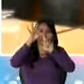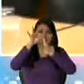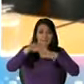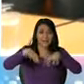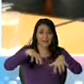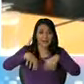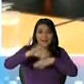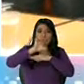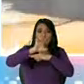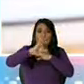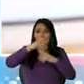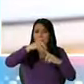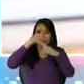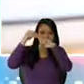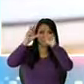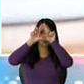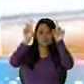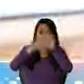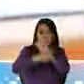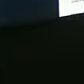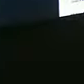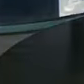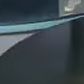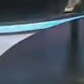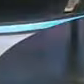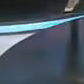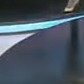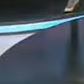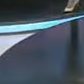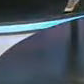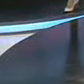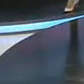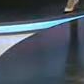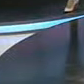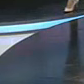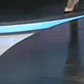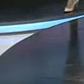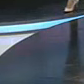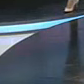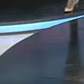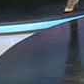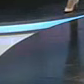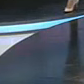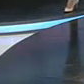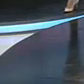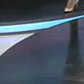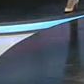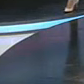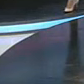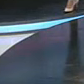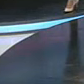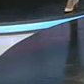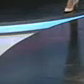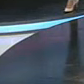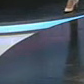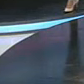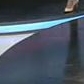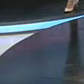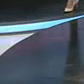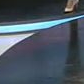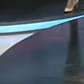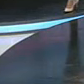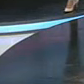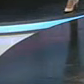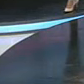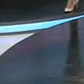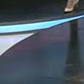en el Ecuador, una de las principales, la francesa, es... Gracias, mi querida Ana Belén. una pausa, Berito. Así es, nos vamos a una pausa comercial, amigos